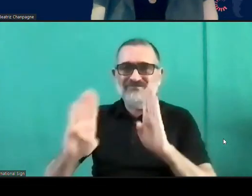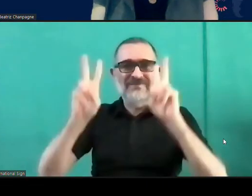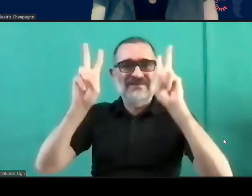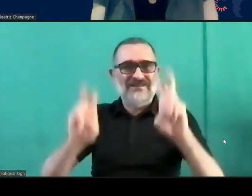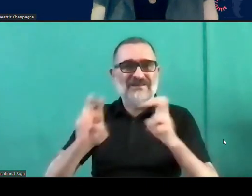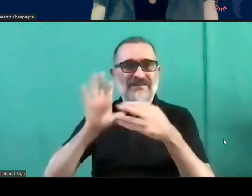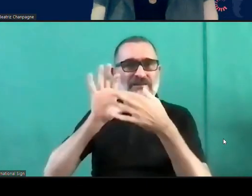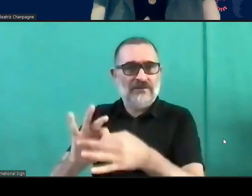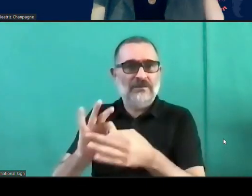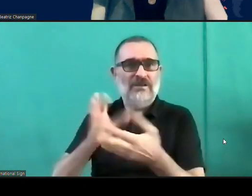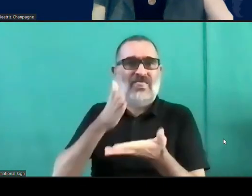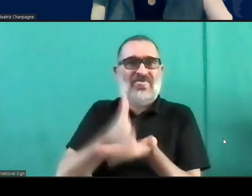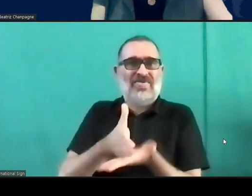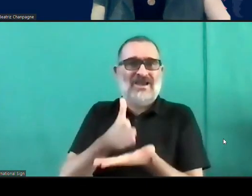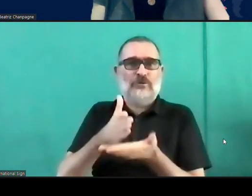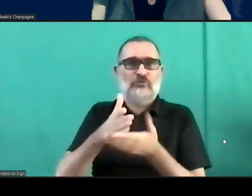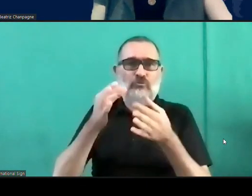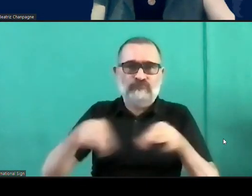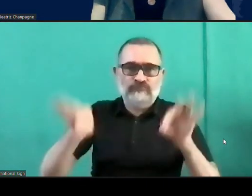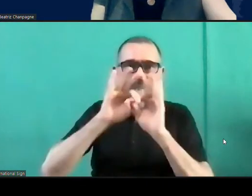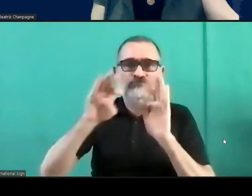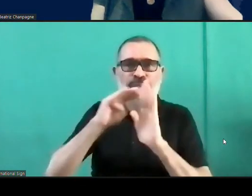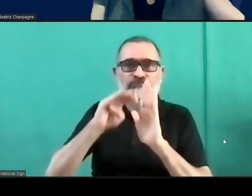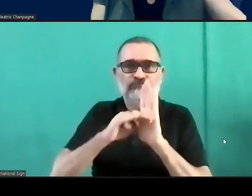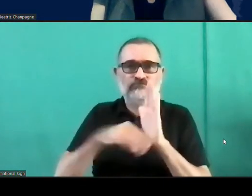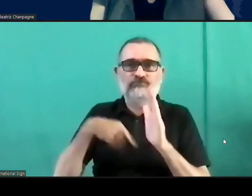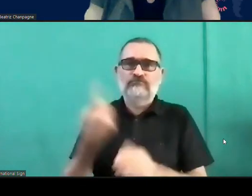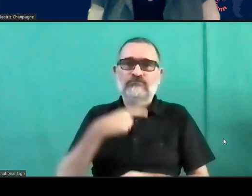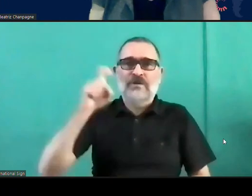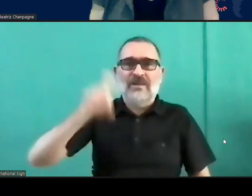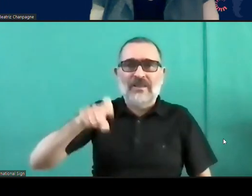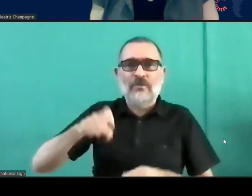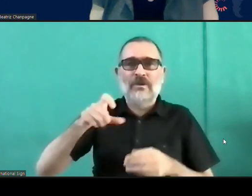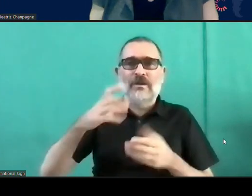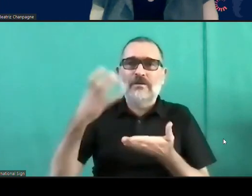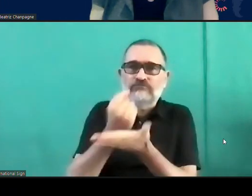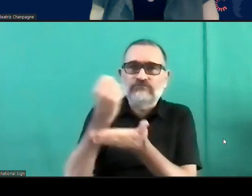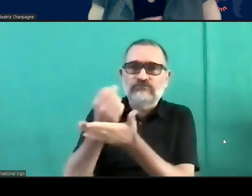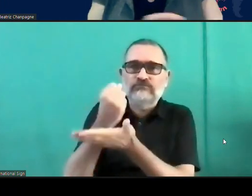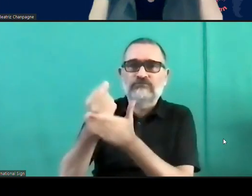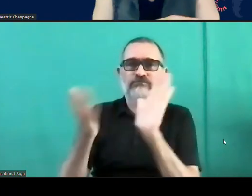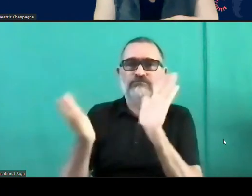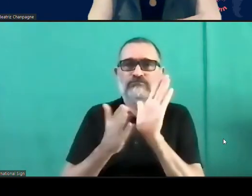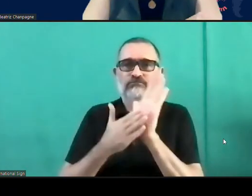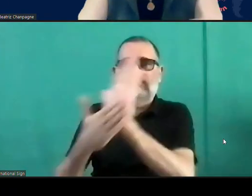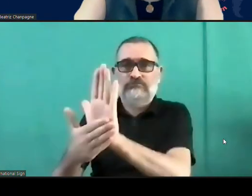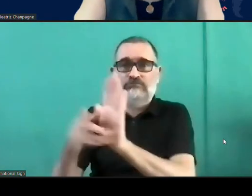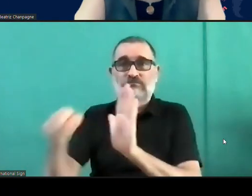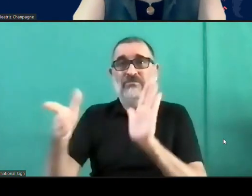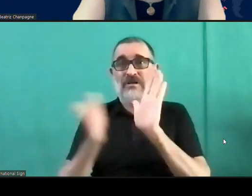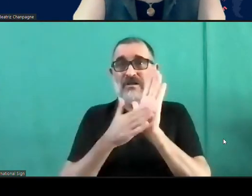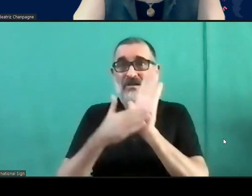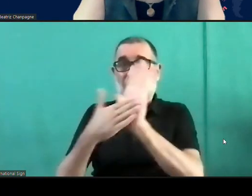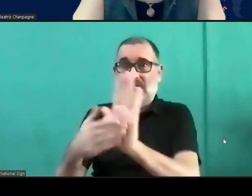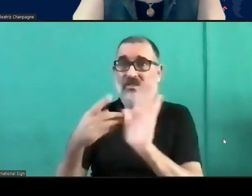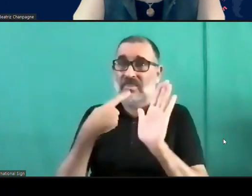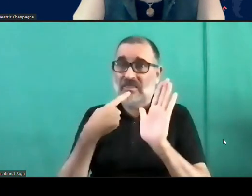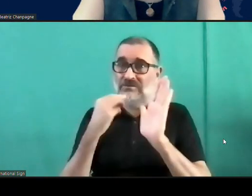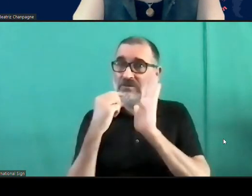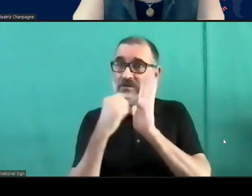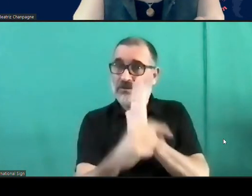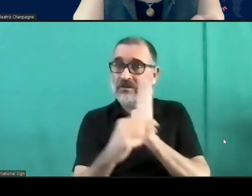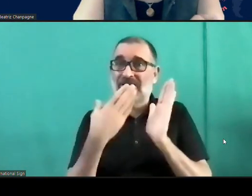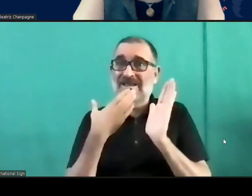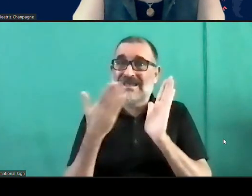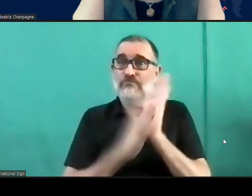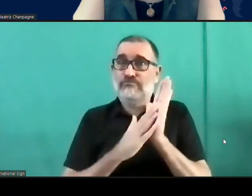hay allí también esa idea de que no hablemos de impuestos como una prerrogativa fuera de la obligación de una medida hay evidencia clara del